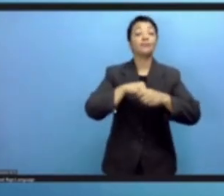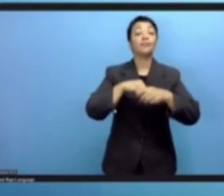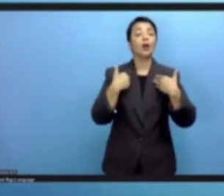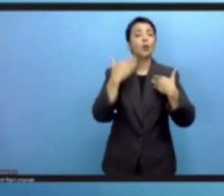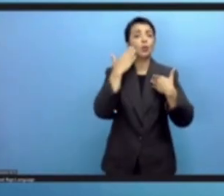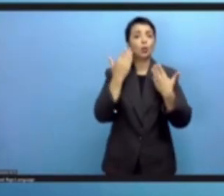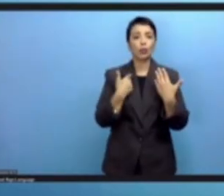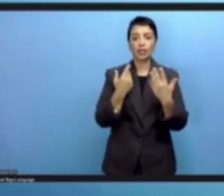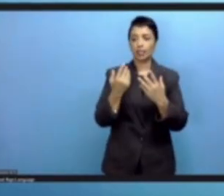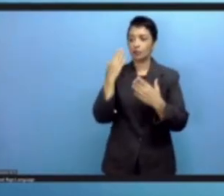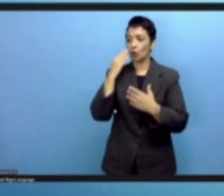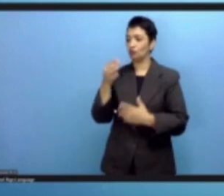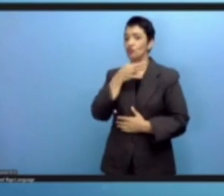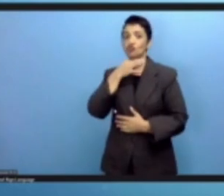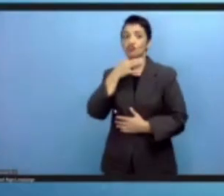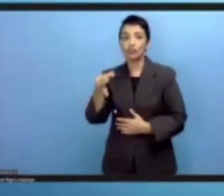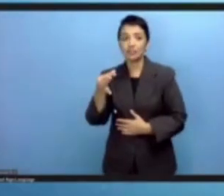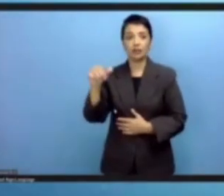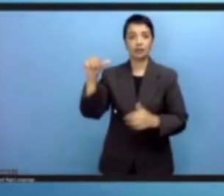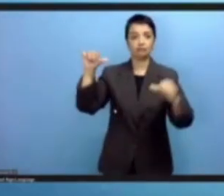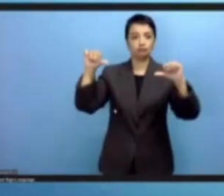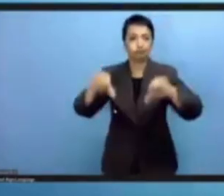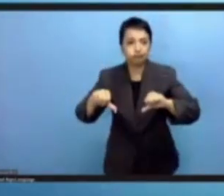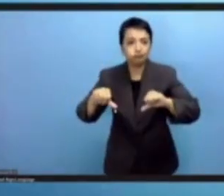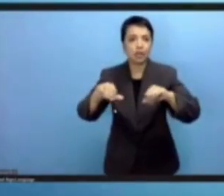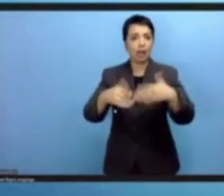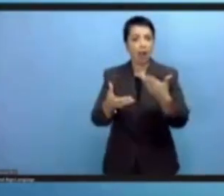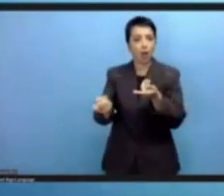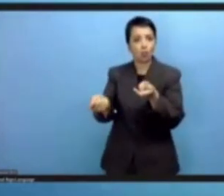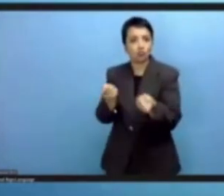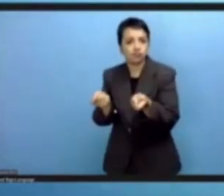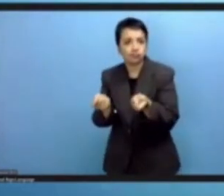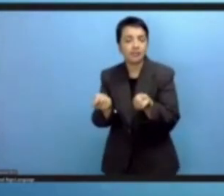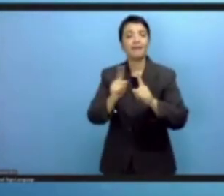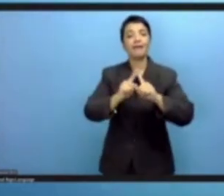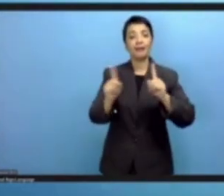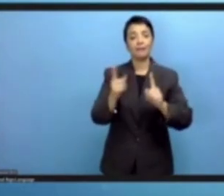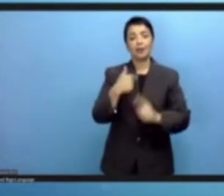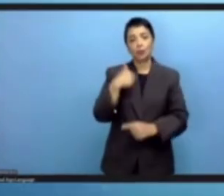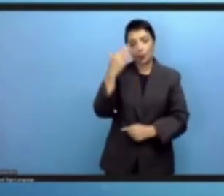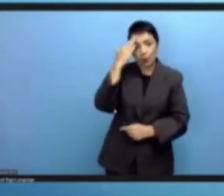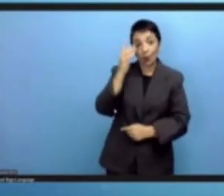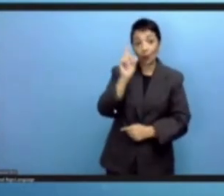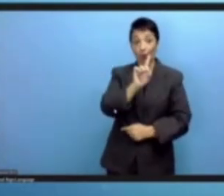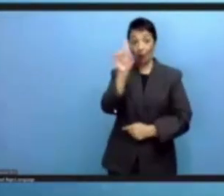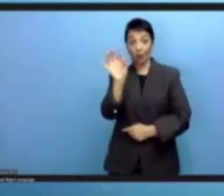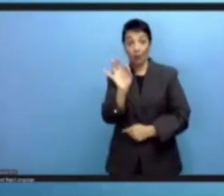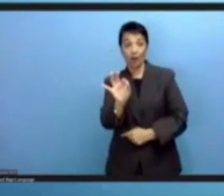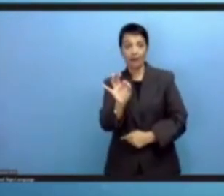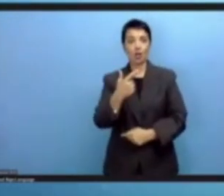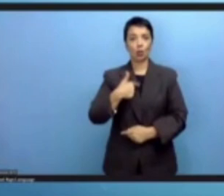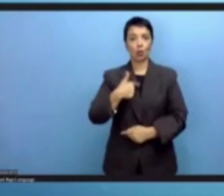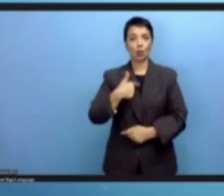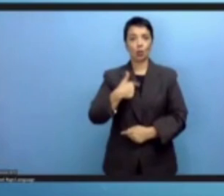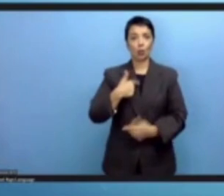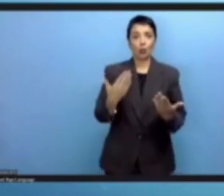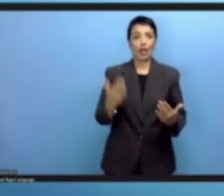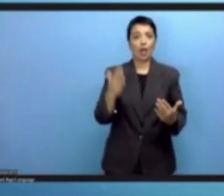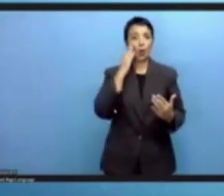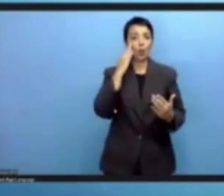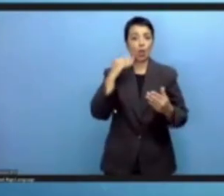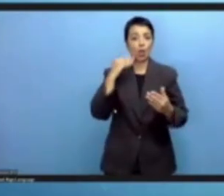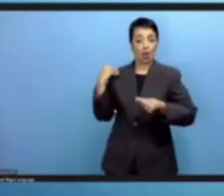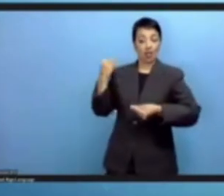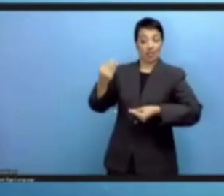de abordar el uso indebido los riesgos asociados con nuestras tecnologías pero claramente cuando estamos por